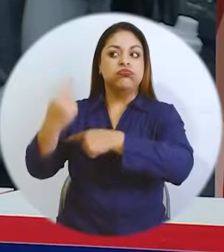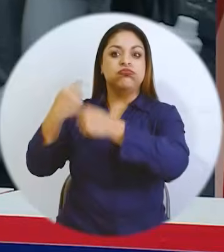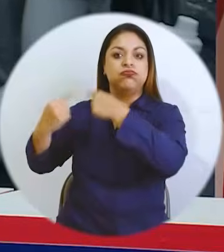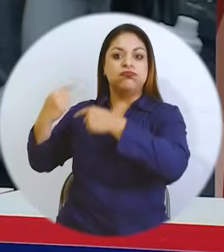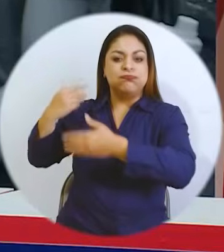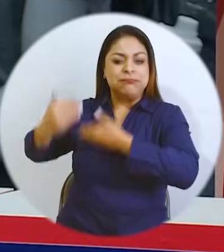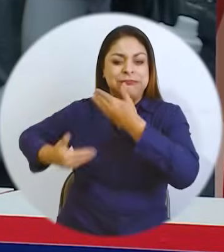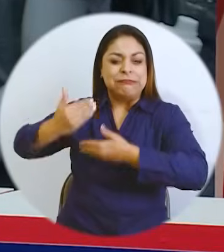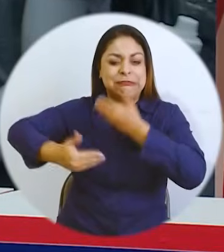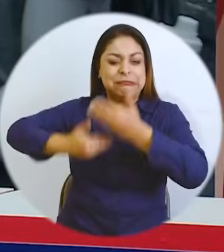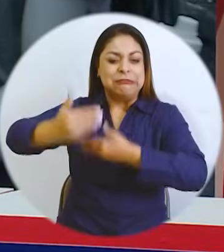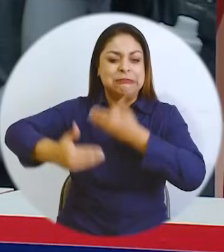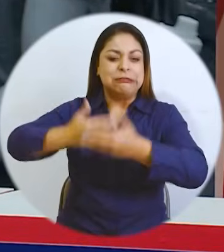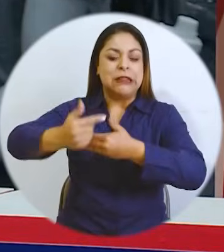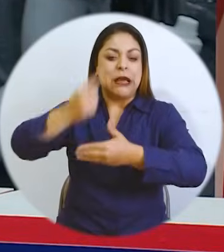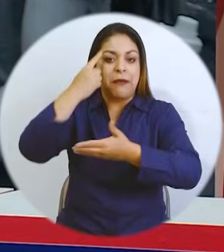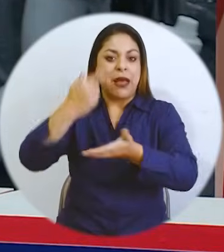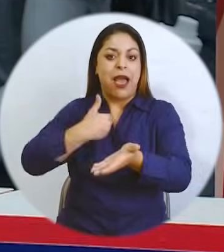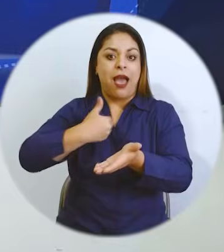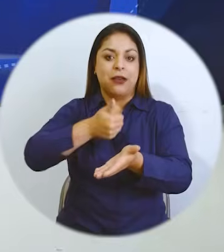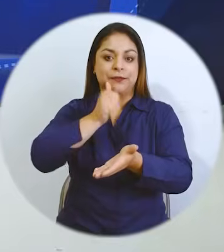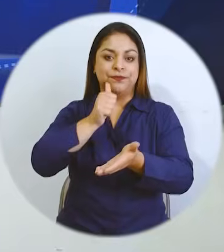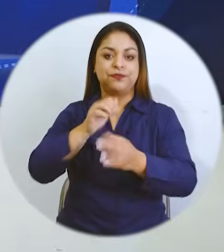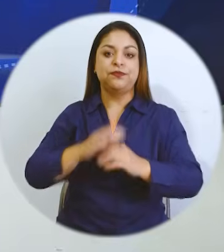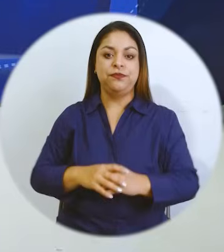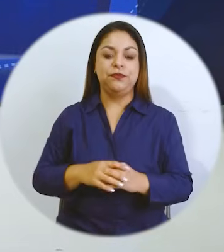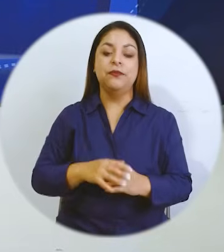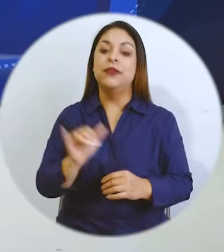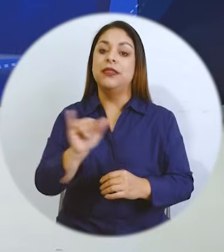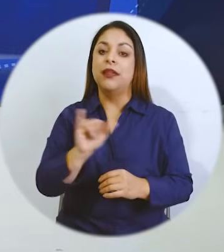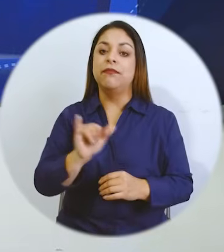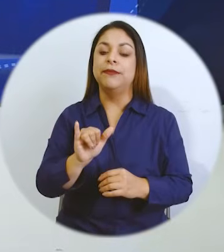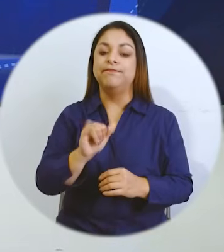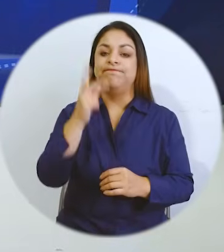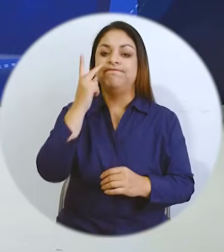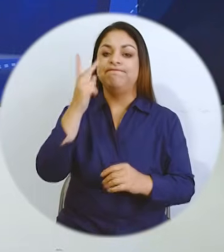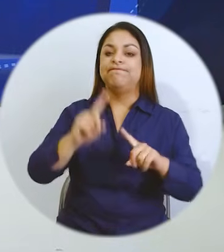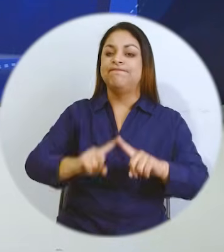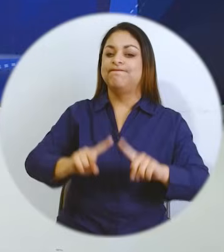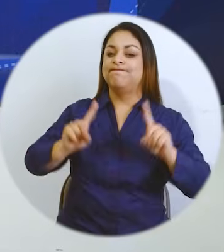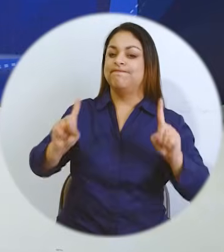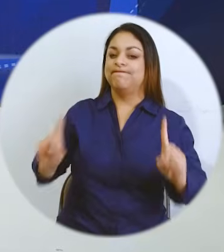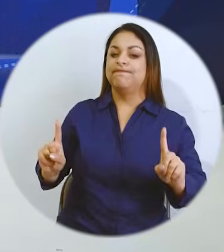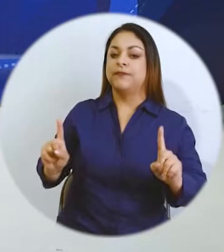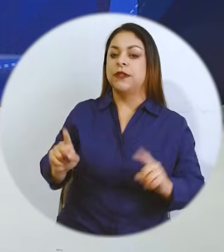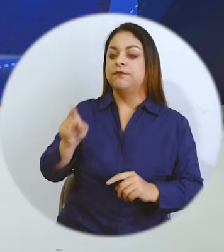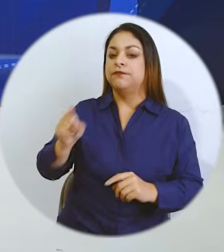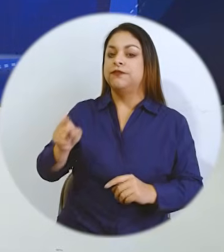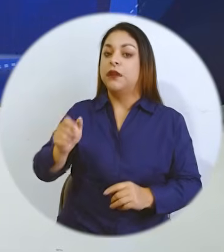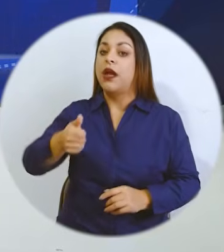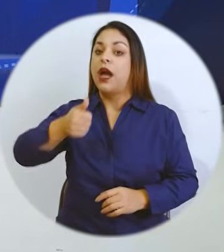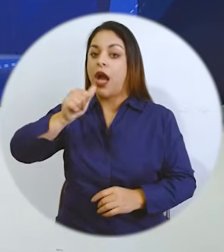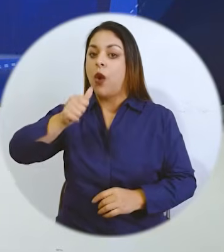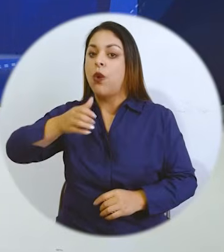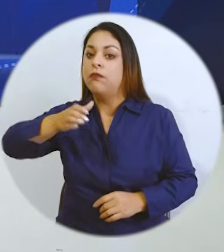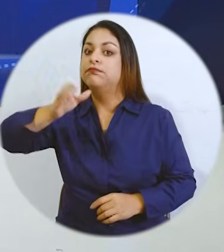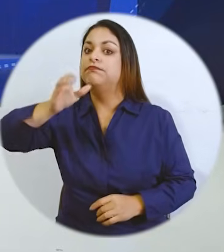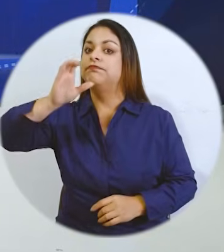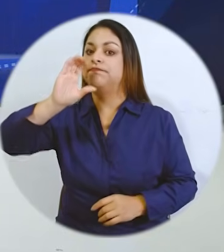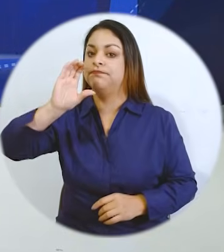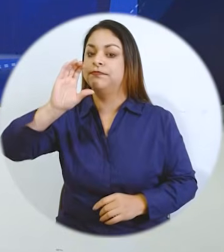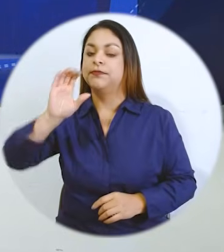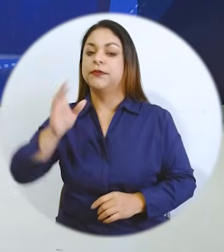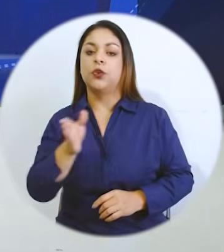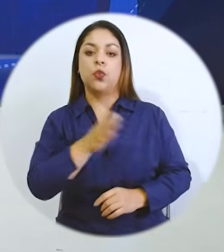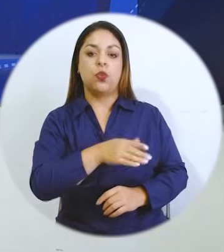reflexionar en este tema sobre la diferencia entre la potabilidad del agua, que es como lo que, ¿verdad? Lo que a todos de alguna forma nos interesa, y la